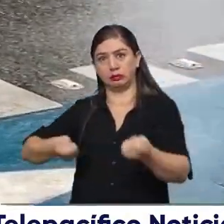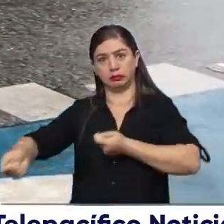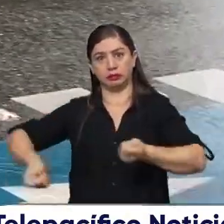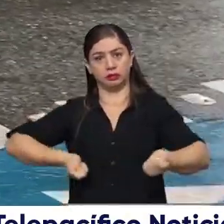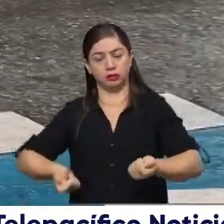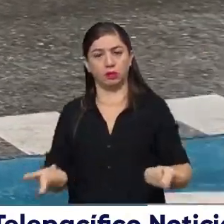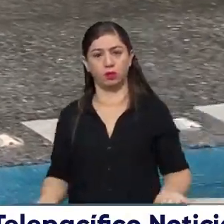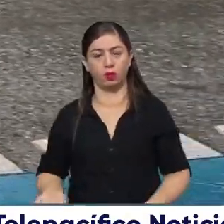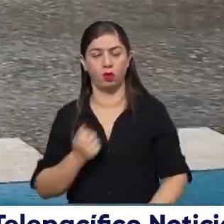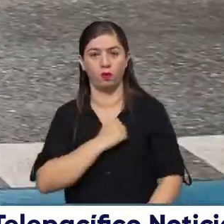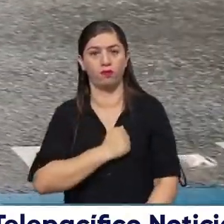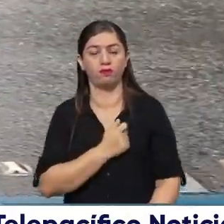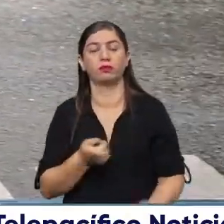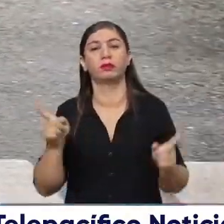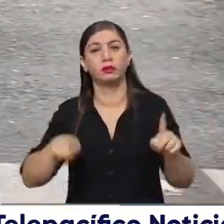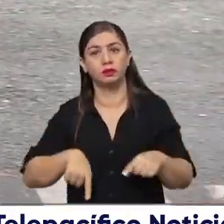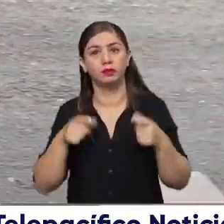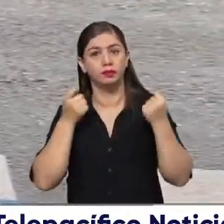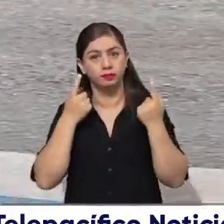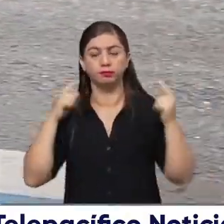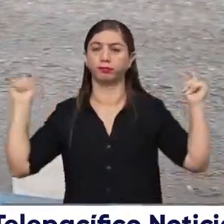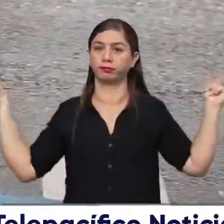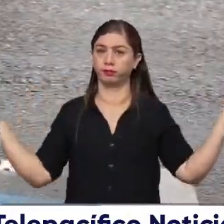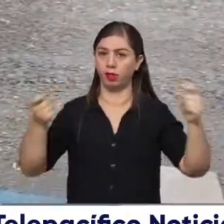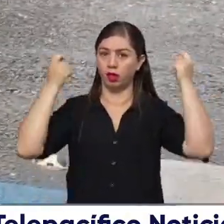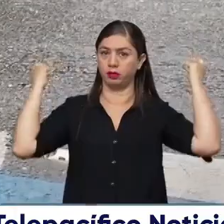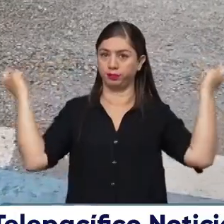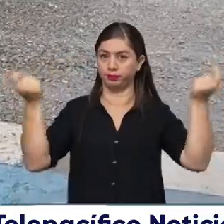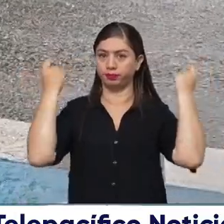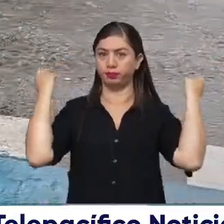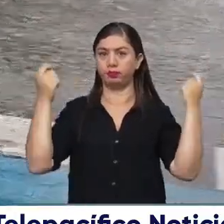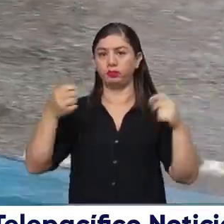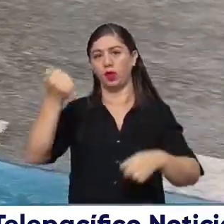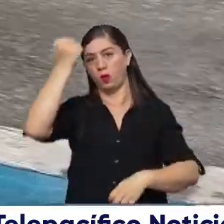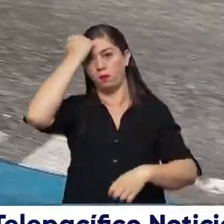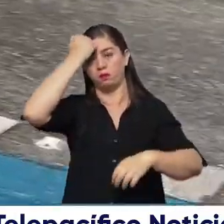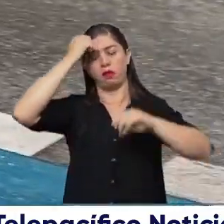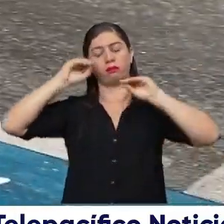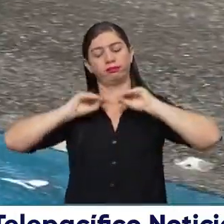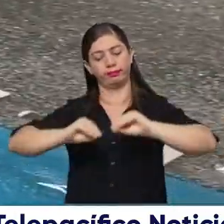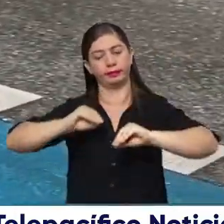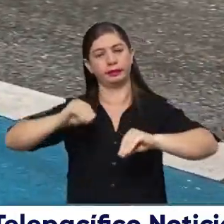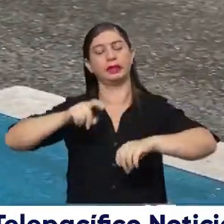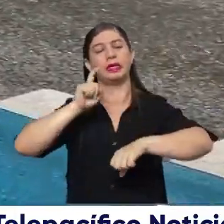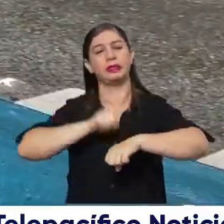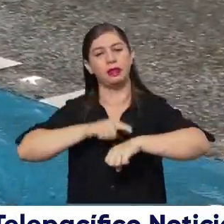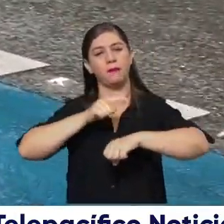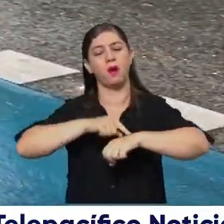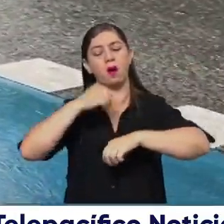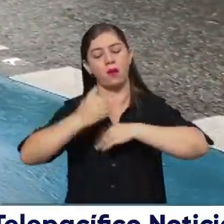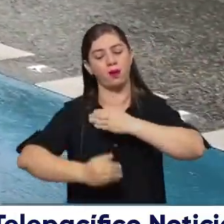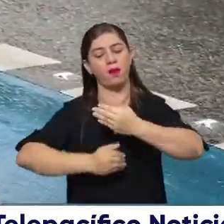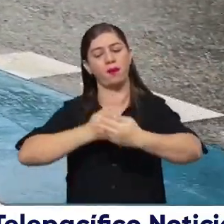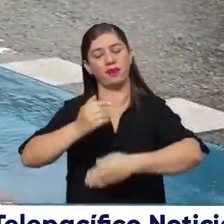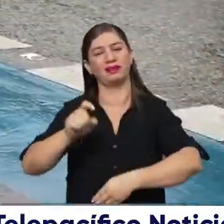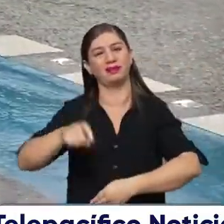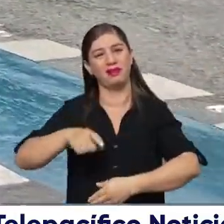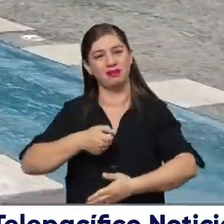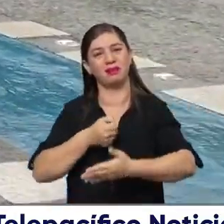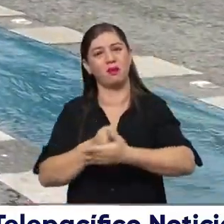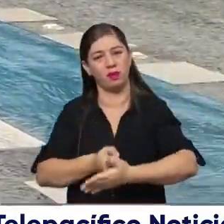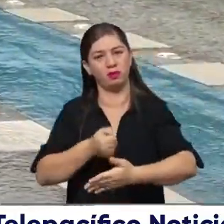por supuesto también entendemos que las campañas pedagógicas toman tiempo y necesitan constancia y